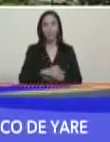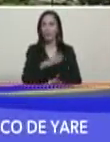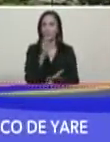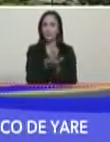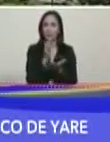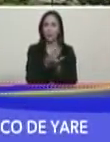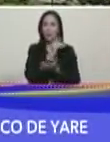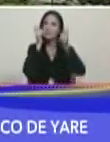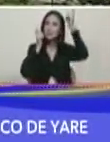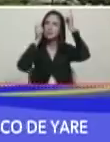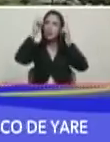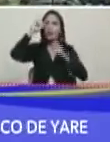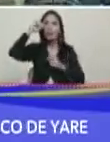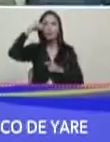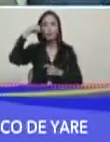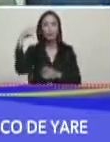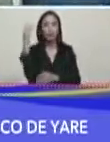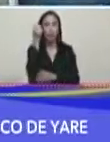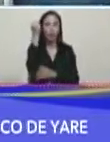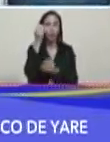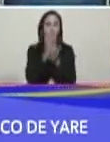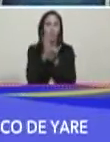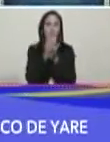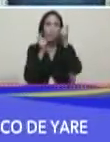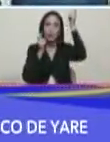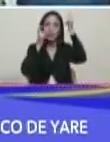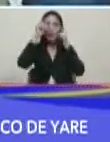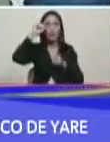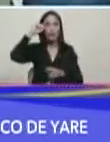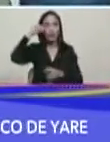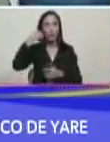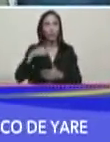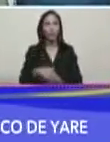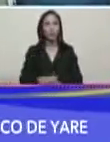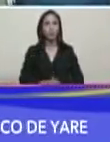nuestro comandante eterno Hugo Chávez estas tierras. Bueno,